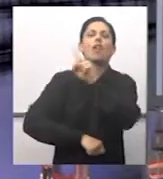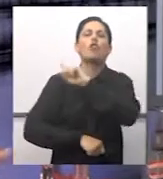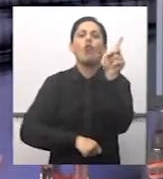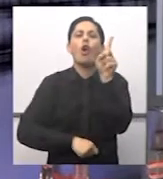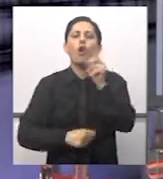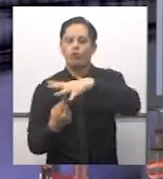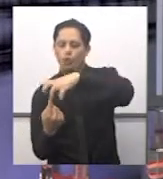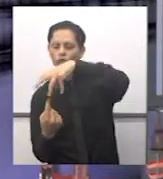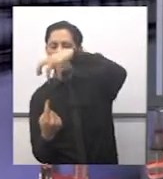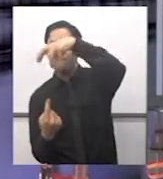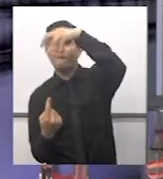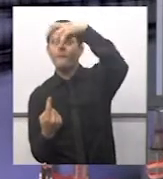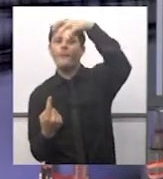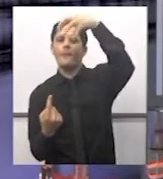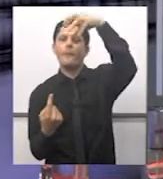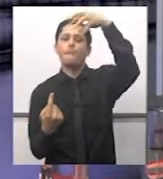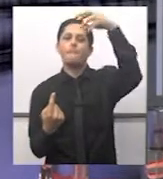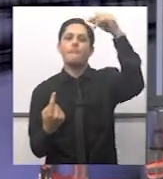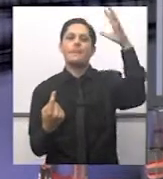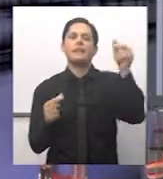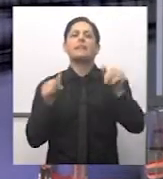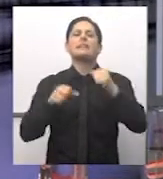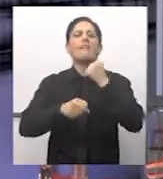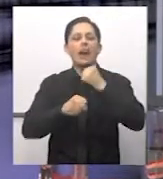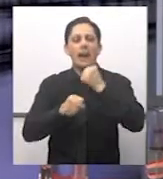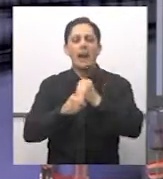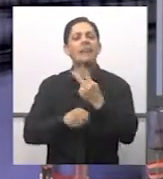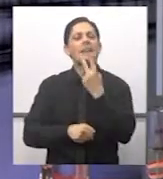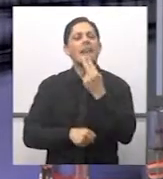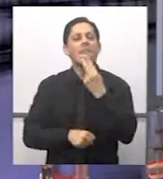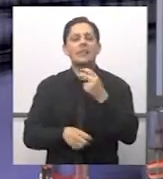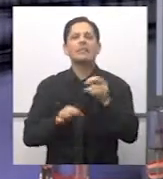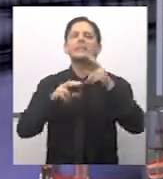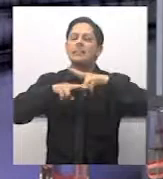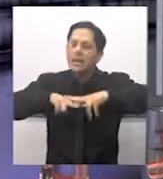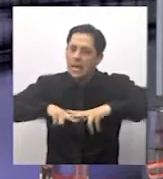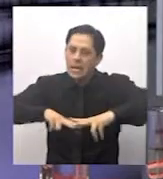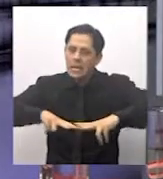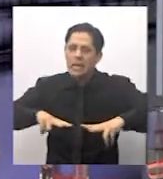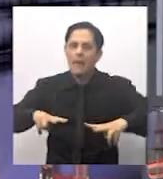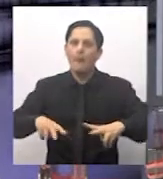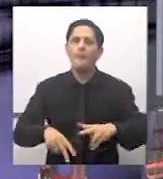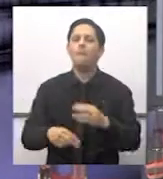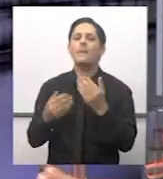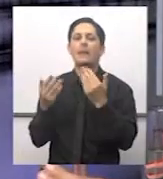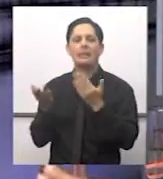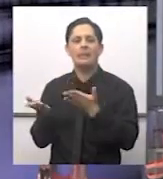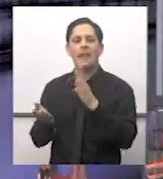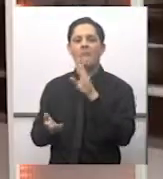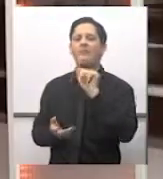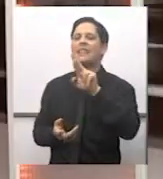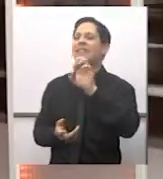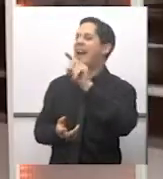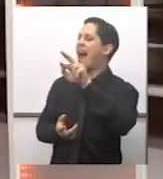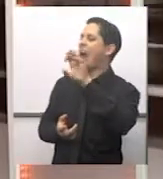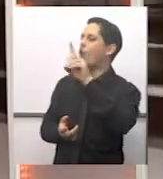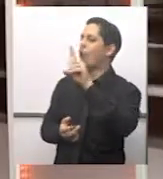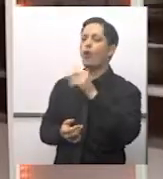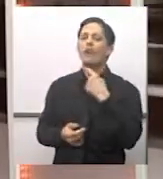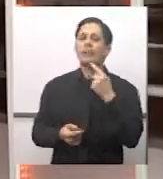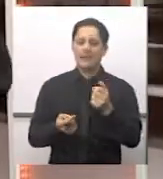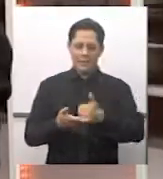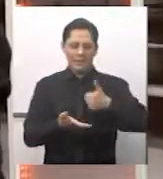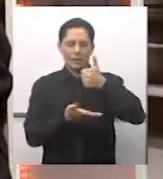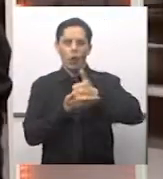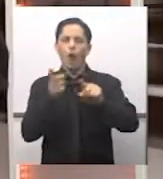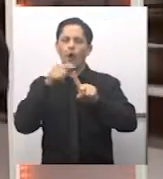que puedan trabajar y vivir tranquilamente, Bernardo. Y ese es el compromiso, presidente. Intendente, otro tema complicado y vamos a